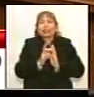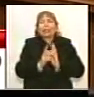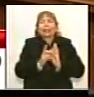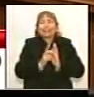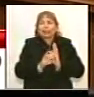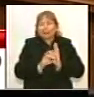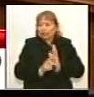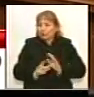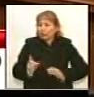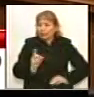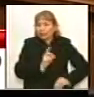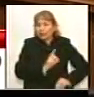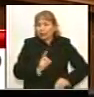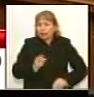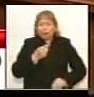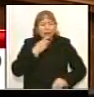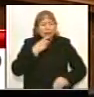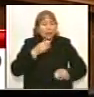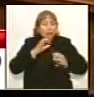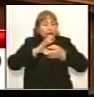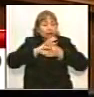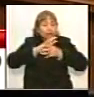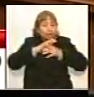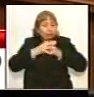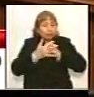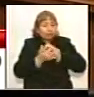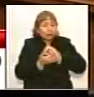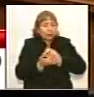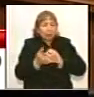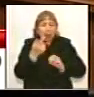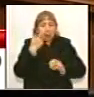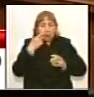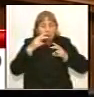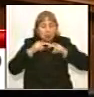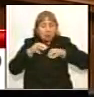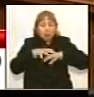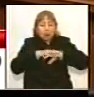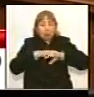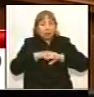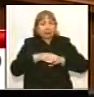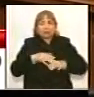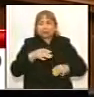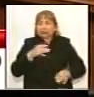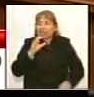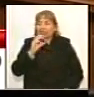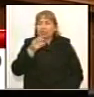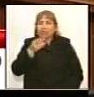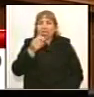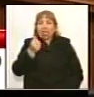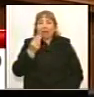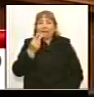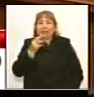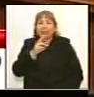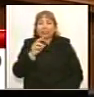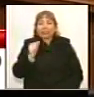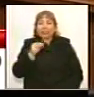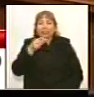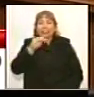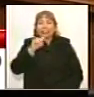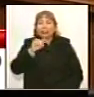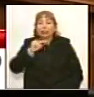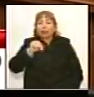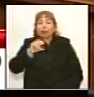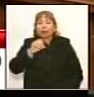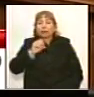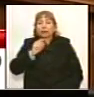no lo estamos encubriendo porque no los investigamos. A Chávarri, a Inostroza, a